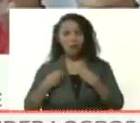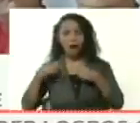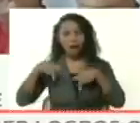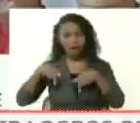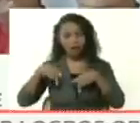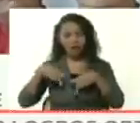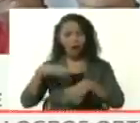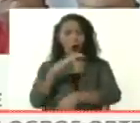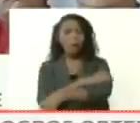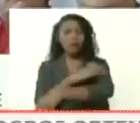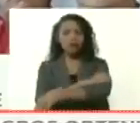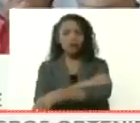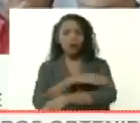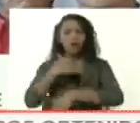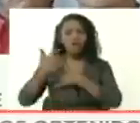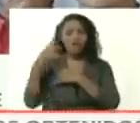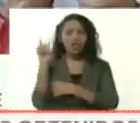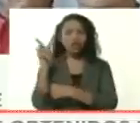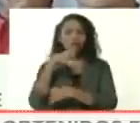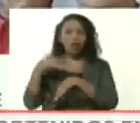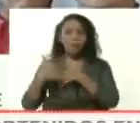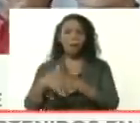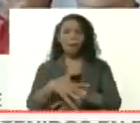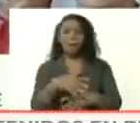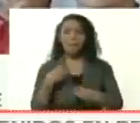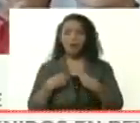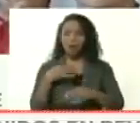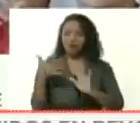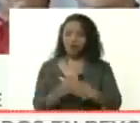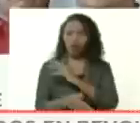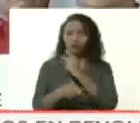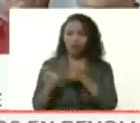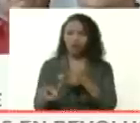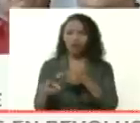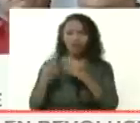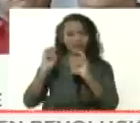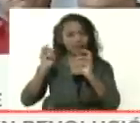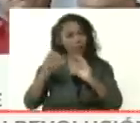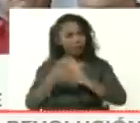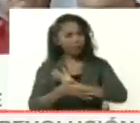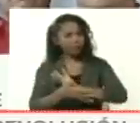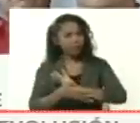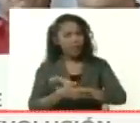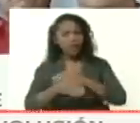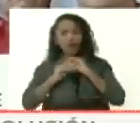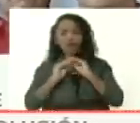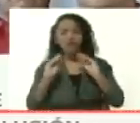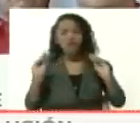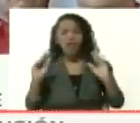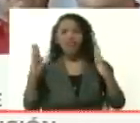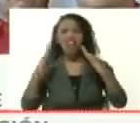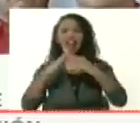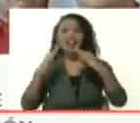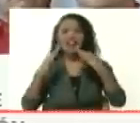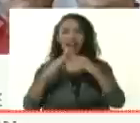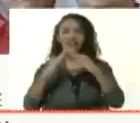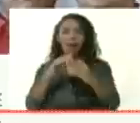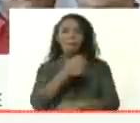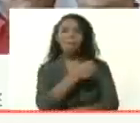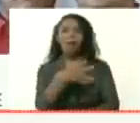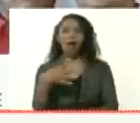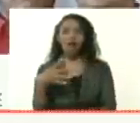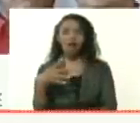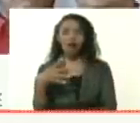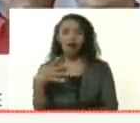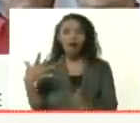de la oposición en Venezuela. Marcha que fue convocada inclusive desde la Casa Blanca. Un mes pasó